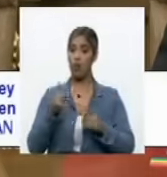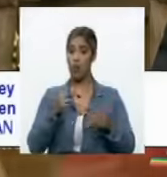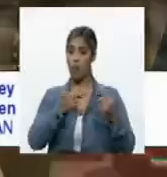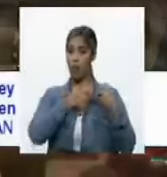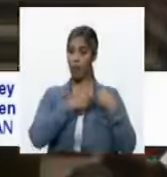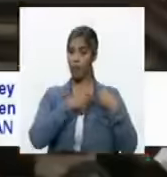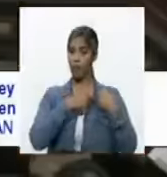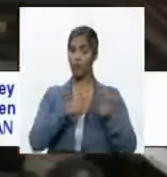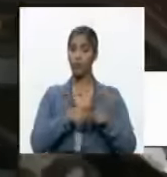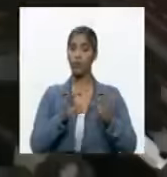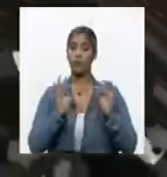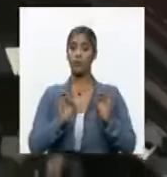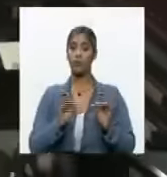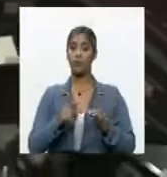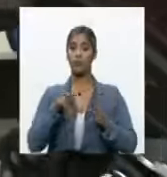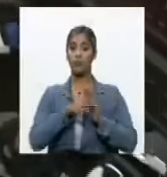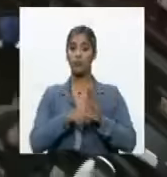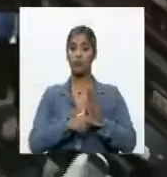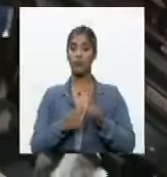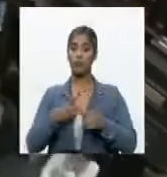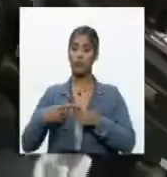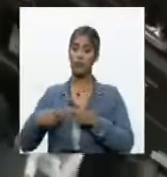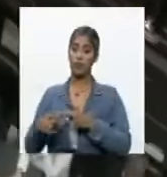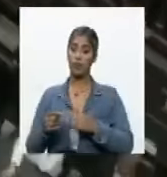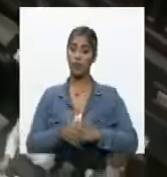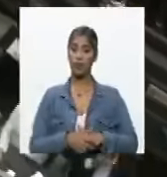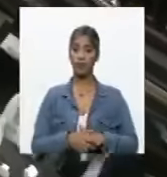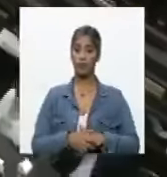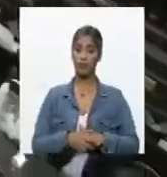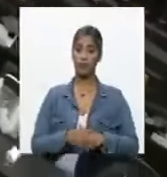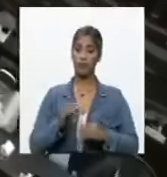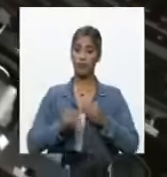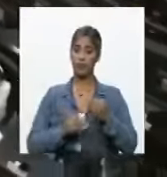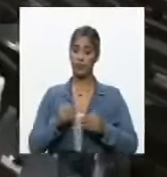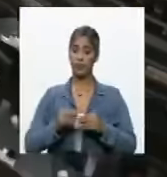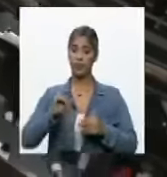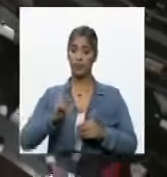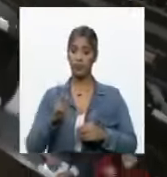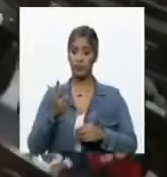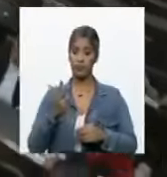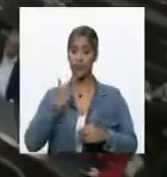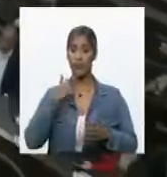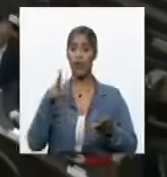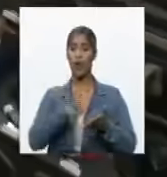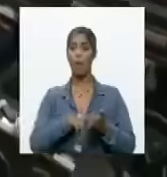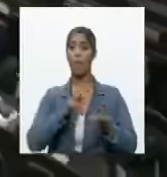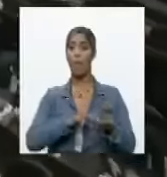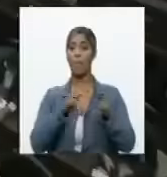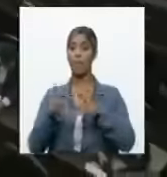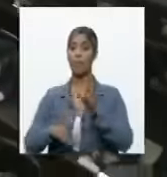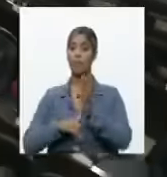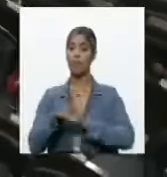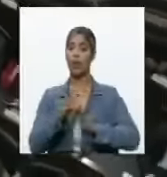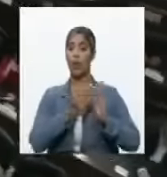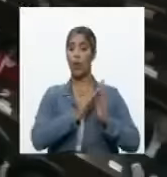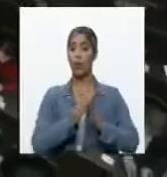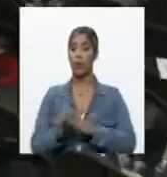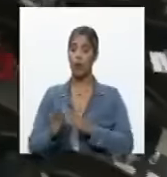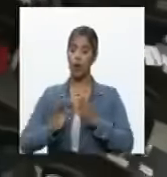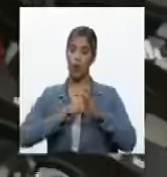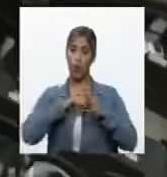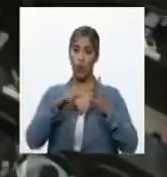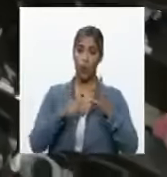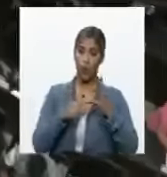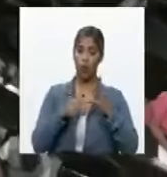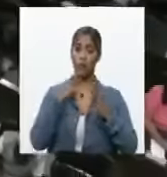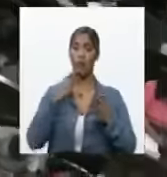competencia conforme a su reglamento y demás normativas aplicables. 3. Aprobar el plan de desarrollo comunal. 4.